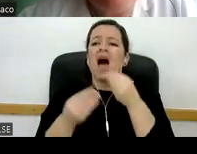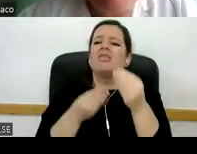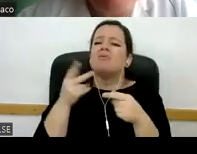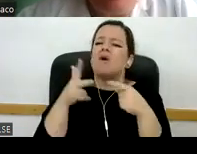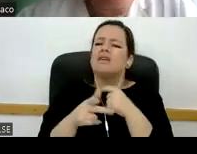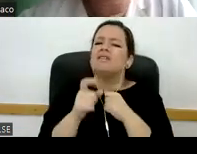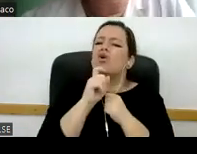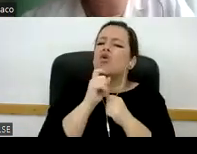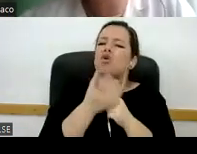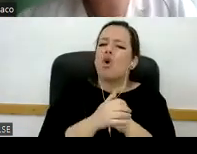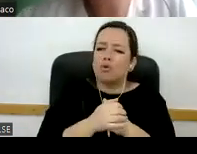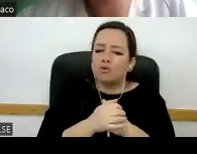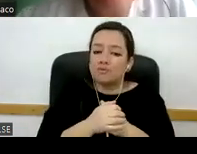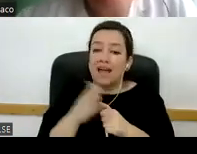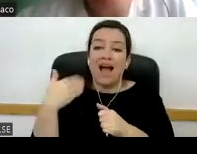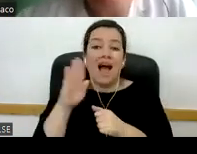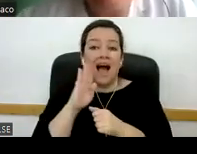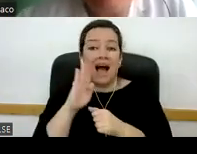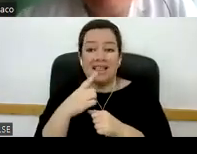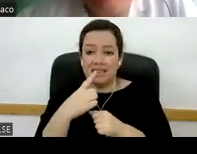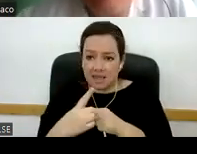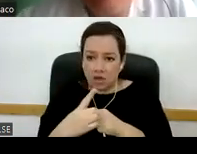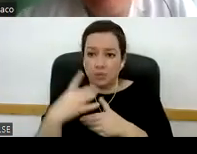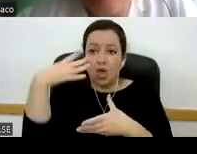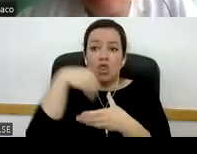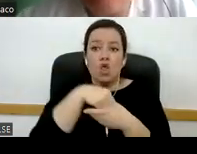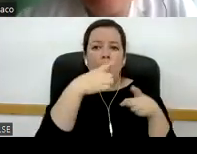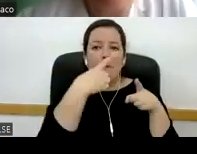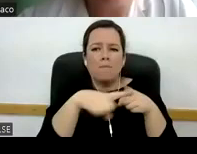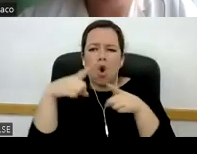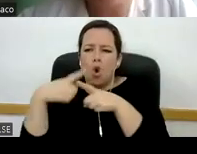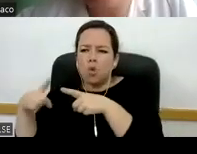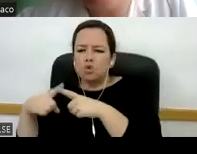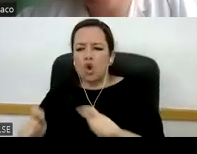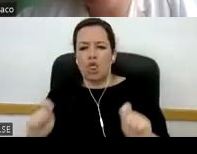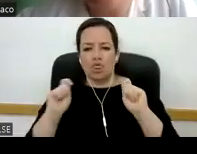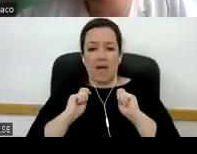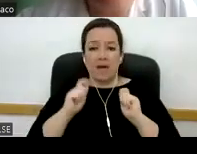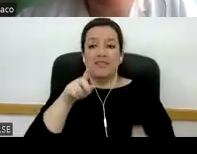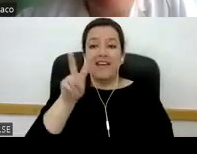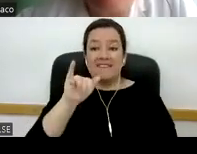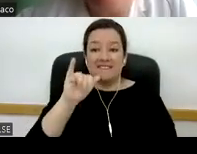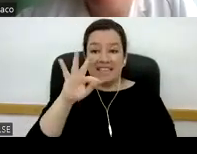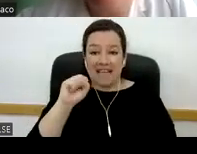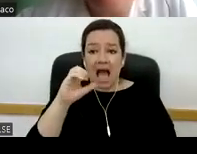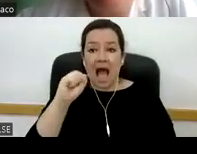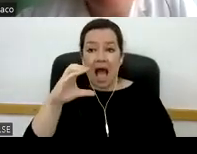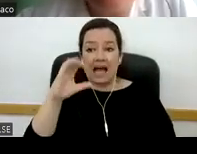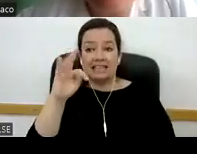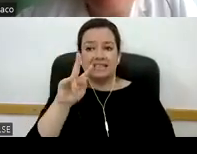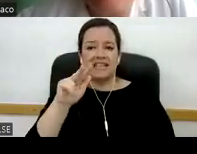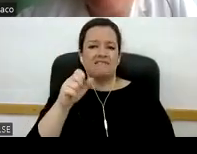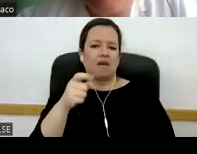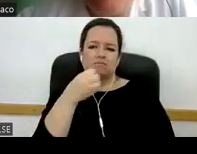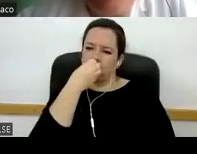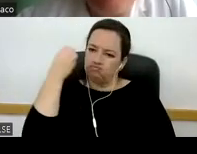hacer? Bueno, hemos comentado antes que habían diferentes productos que nos pueden ayudar. Vitactive nos puede venir fenomenal. Sabéis que